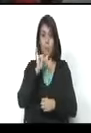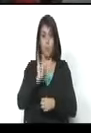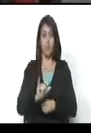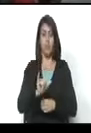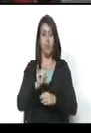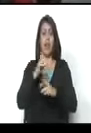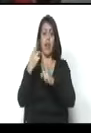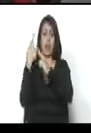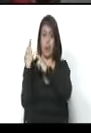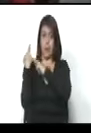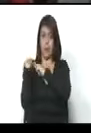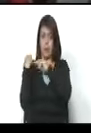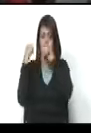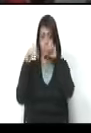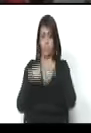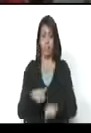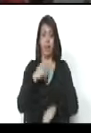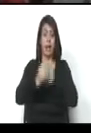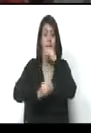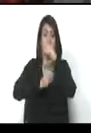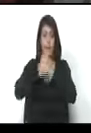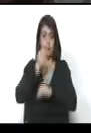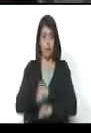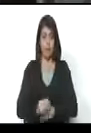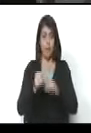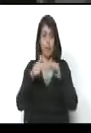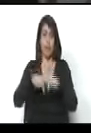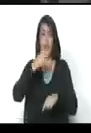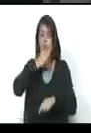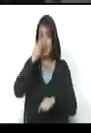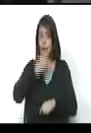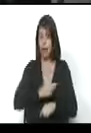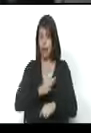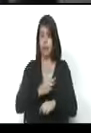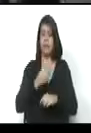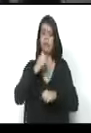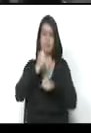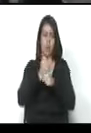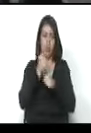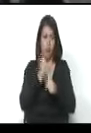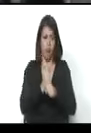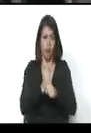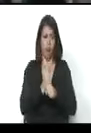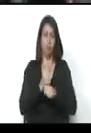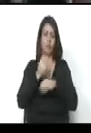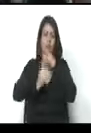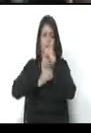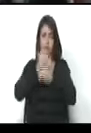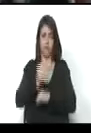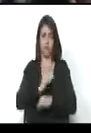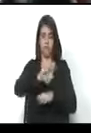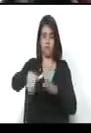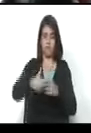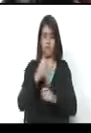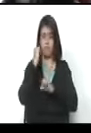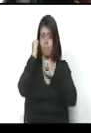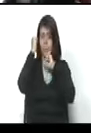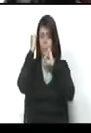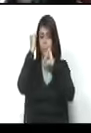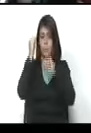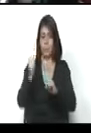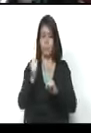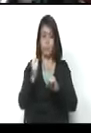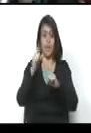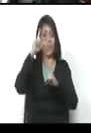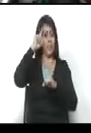la responsabilidad de construir en la realidad su obra, su construcción heroica.